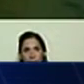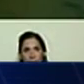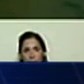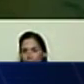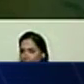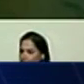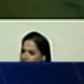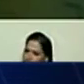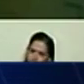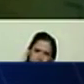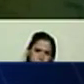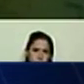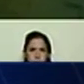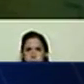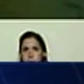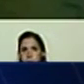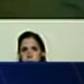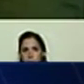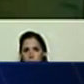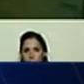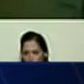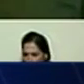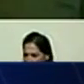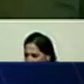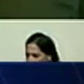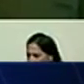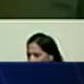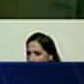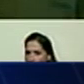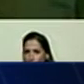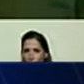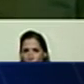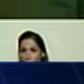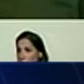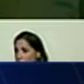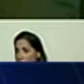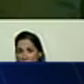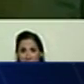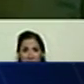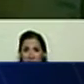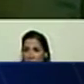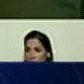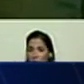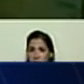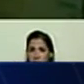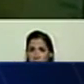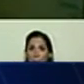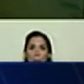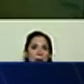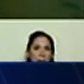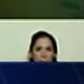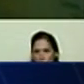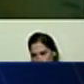discutiendo en curules apátridas si entregamos el Esequibo o no.